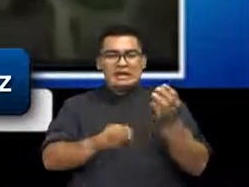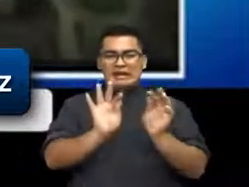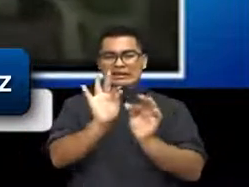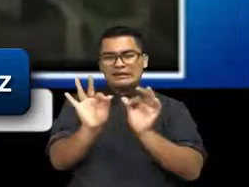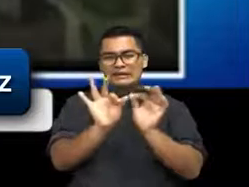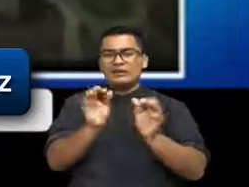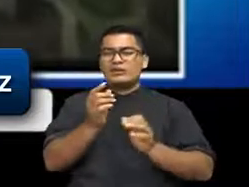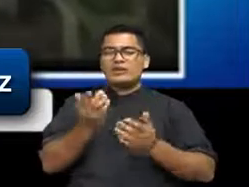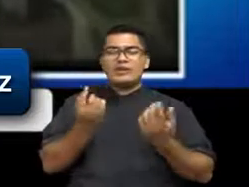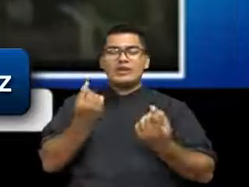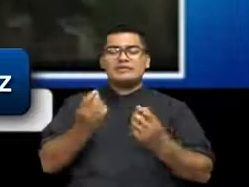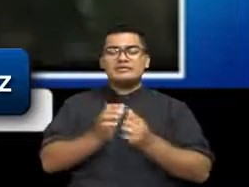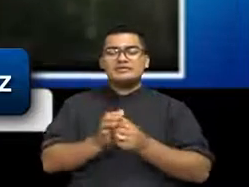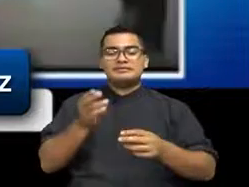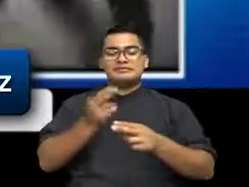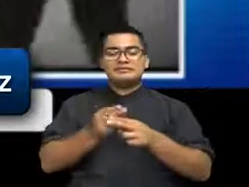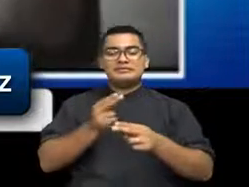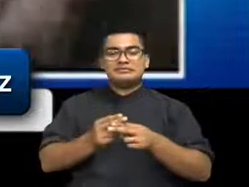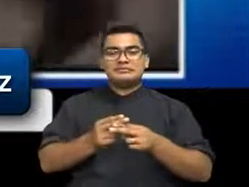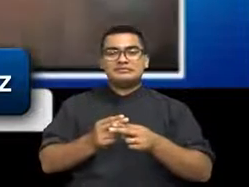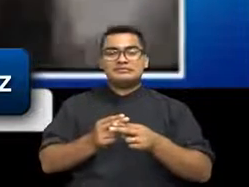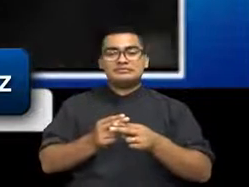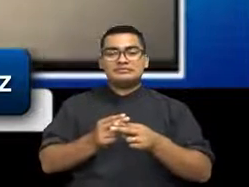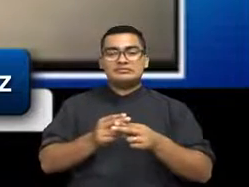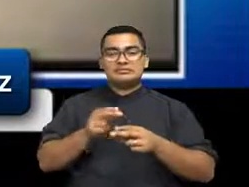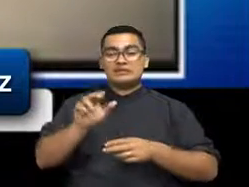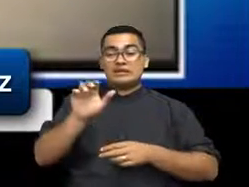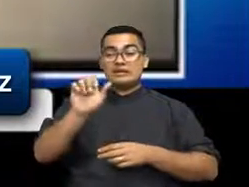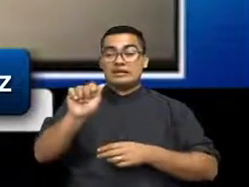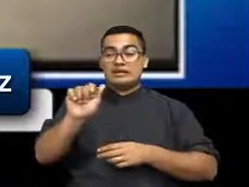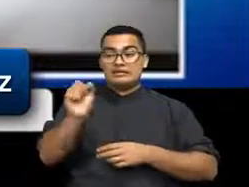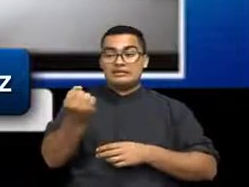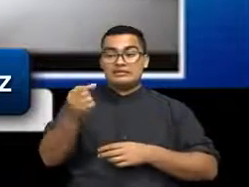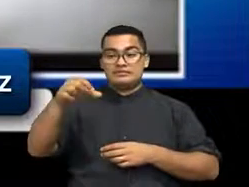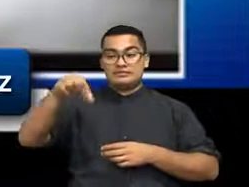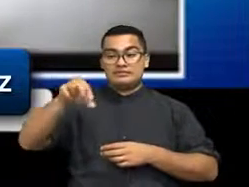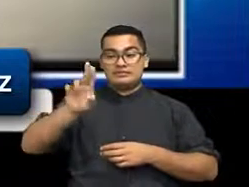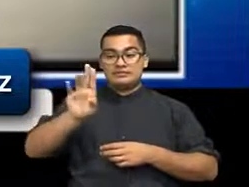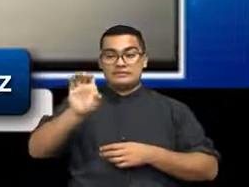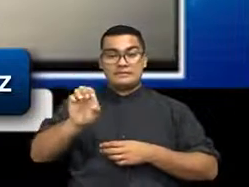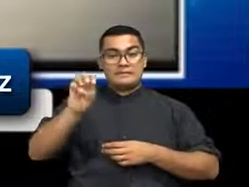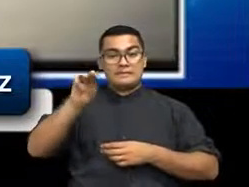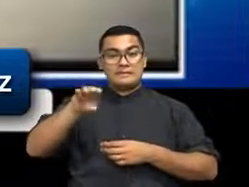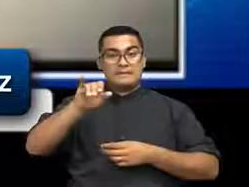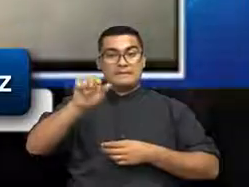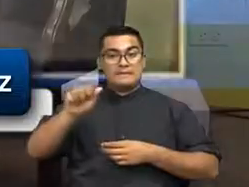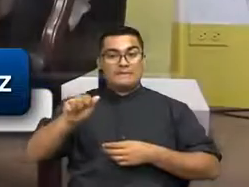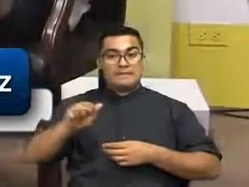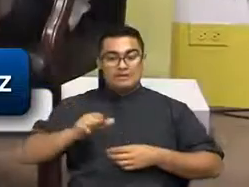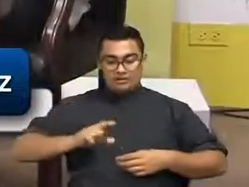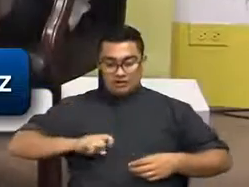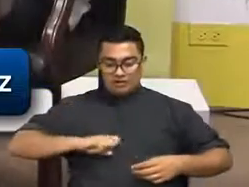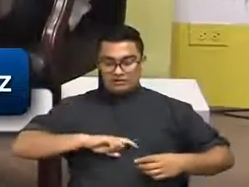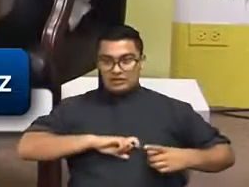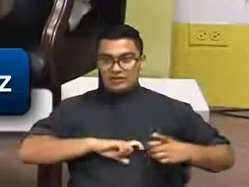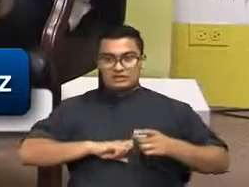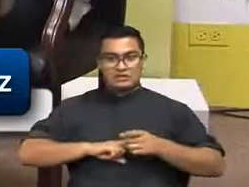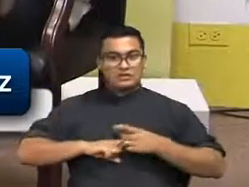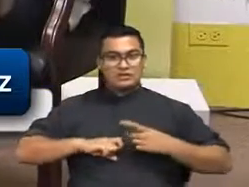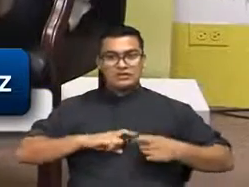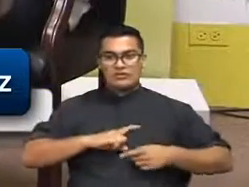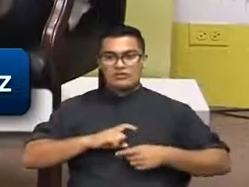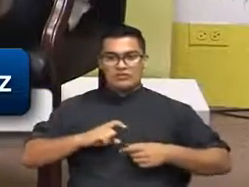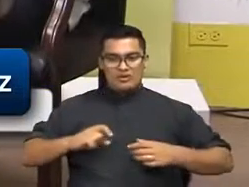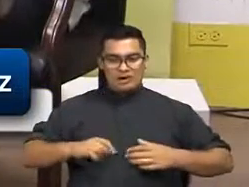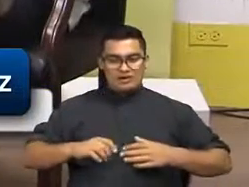uno de los principales son las tenias. Generalmente las tenias son parásitos que tienen lanceta y se adhieren a lo que son la mucosa del